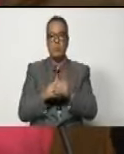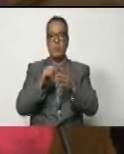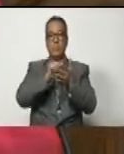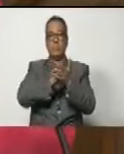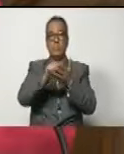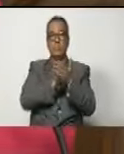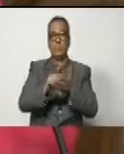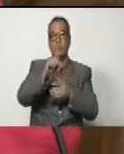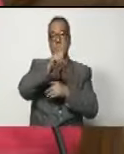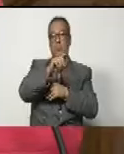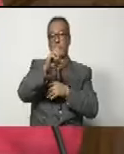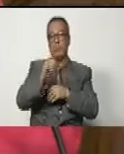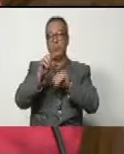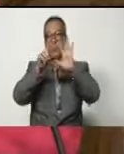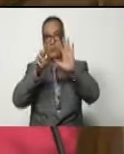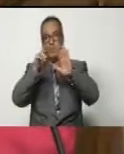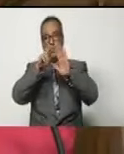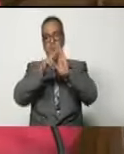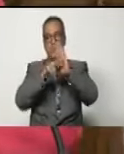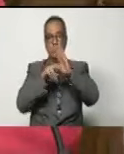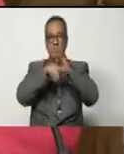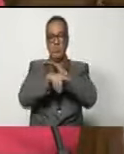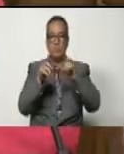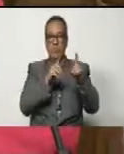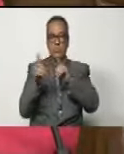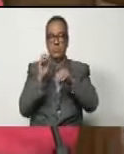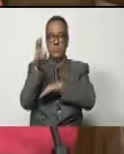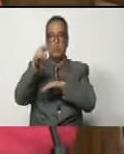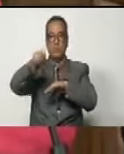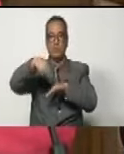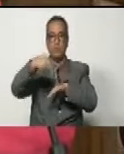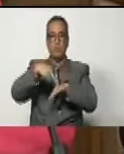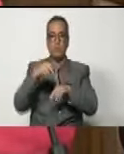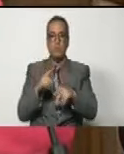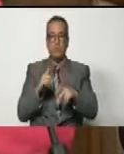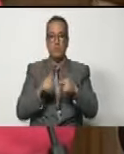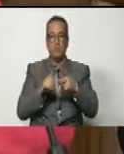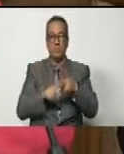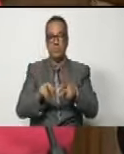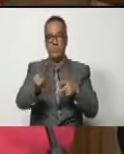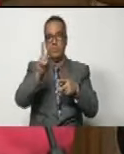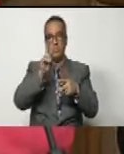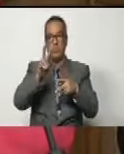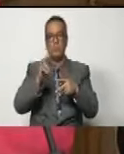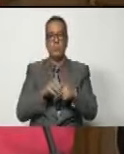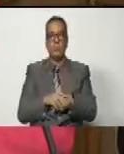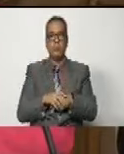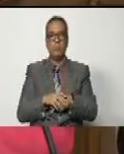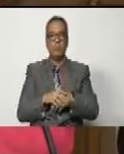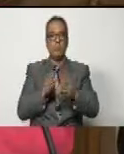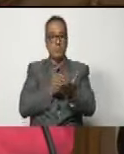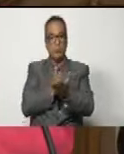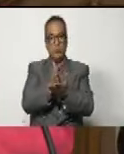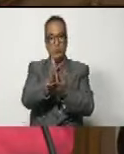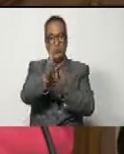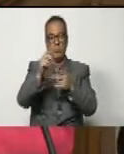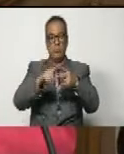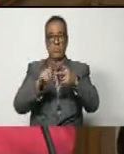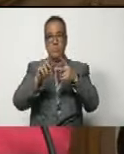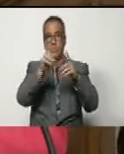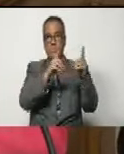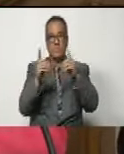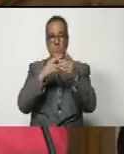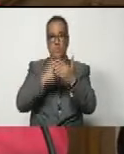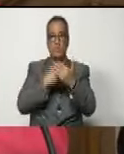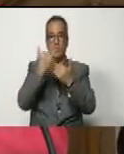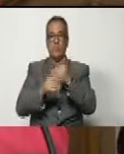el artículo 106 del Reglamento Interior y de Debates de la Asamblea Nacional. Punto número dos. Continuación de la segunda discusión